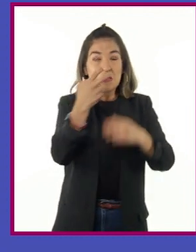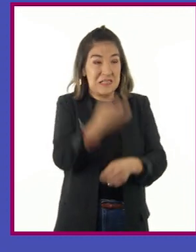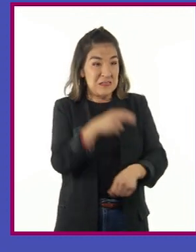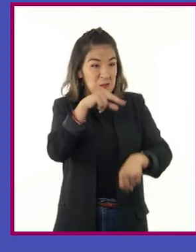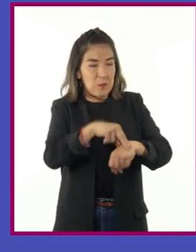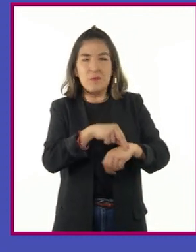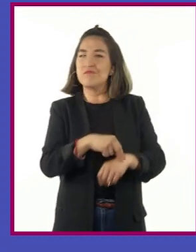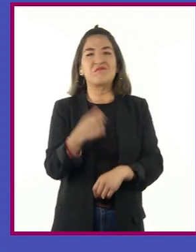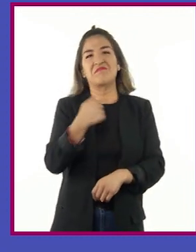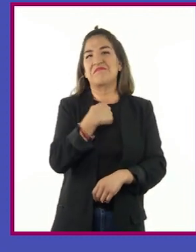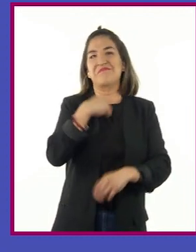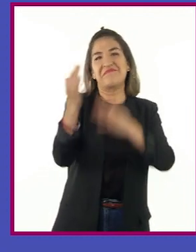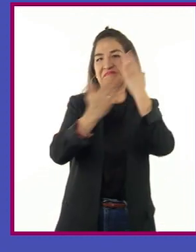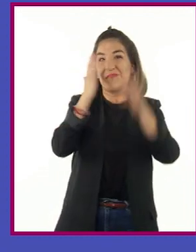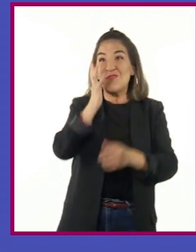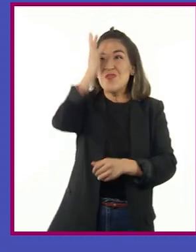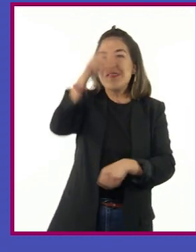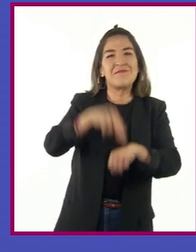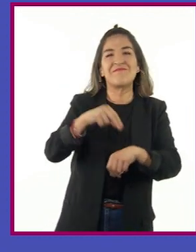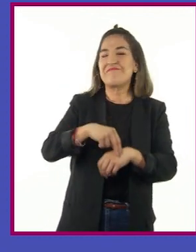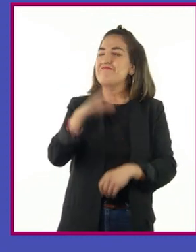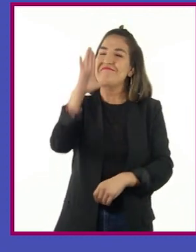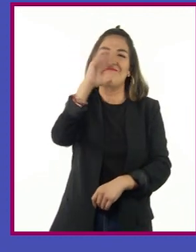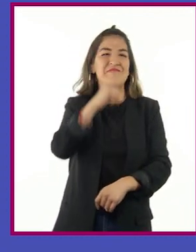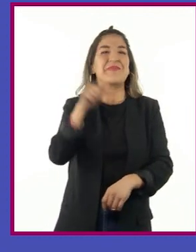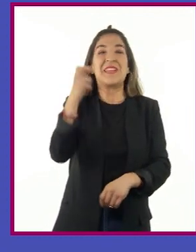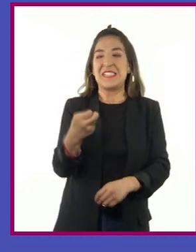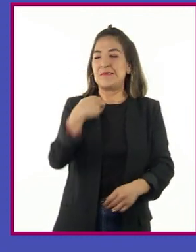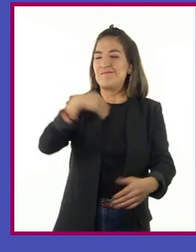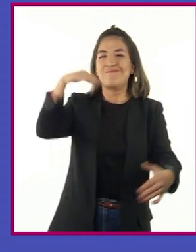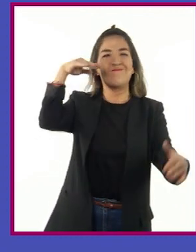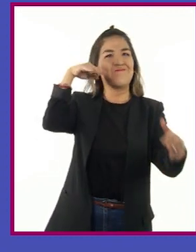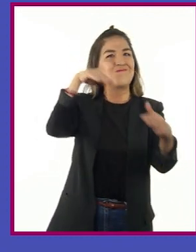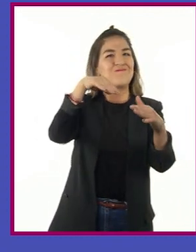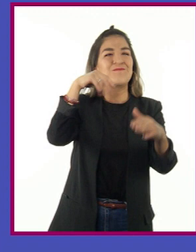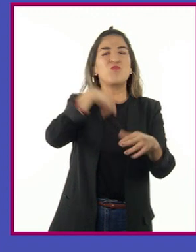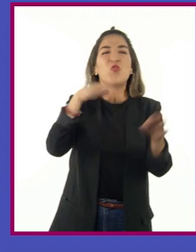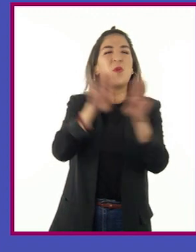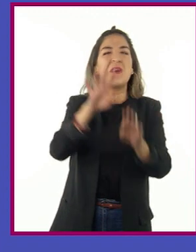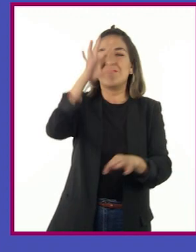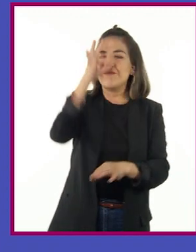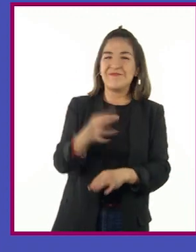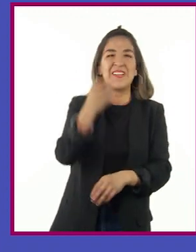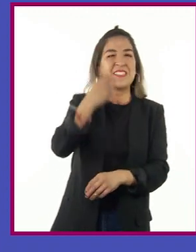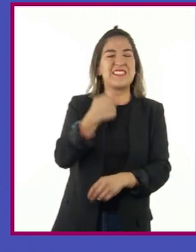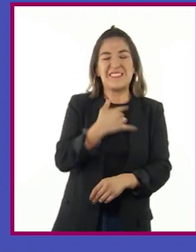Fue el fracaso total. En ese momento, la mayor tragedia de mi vida.